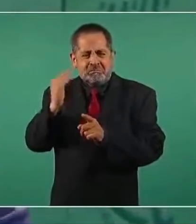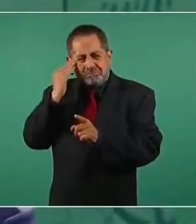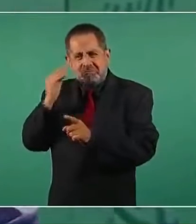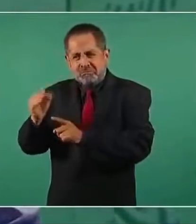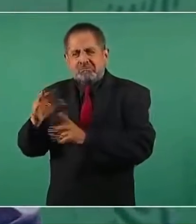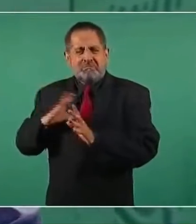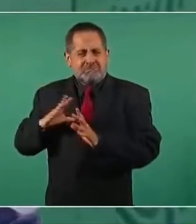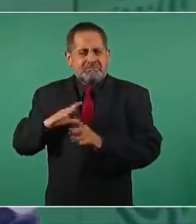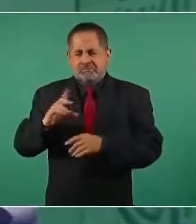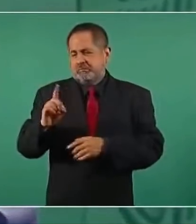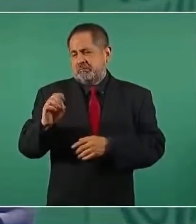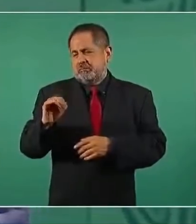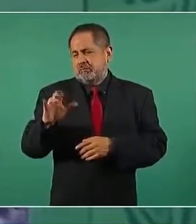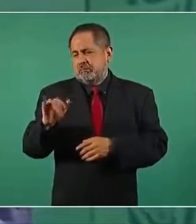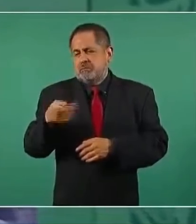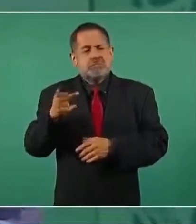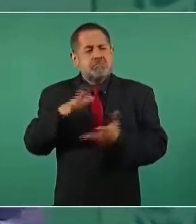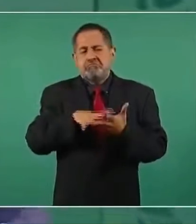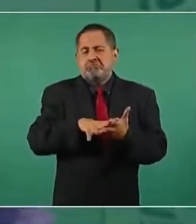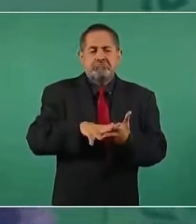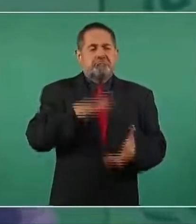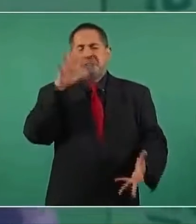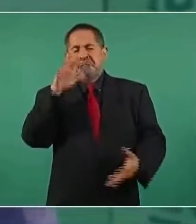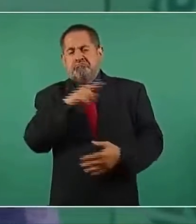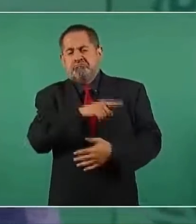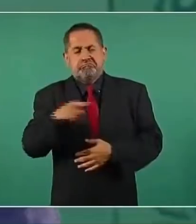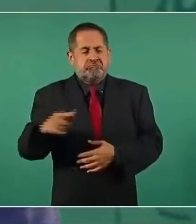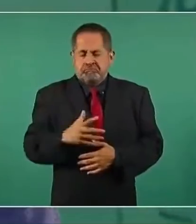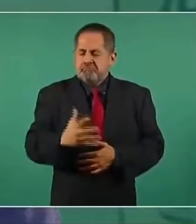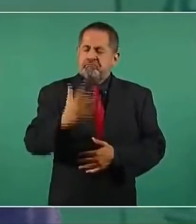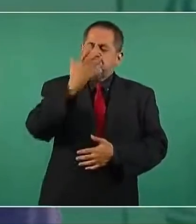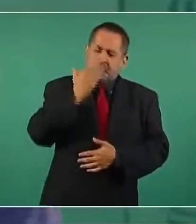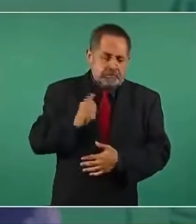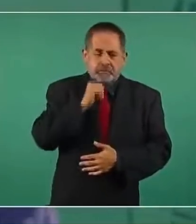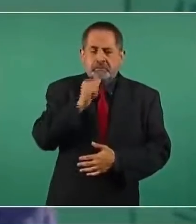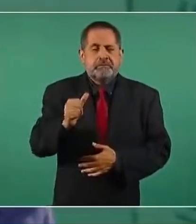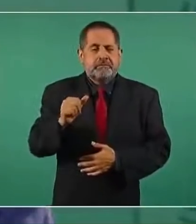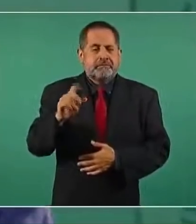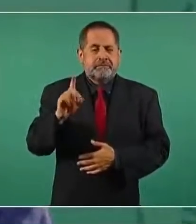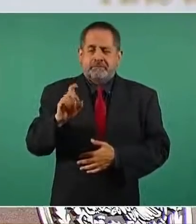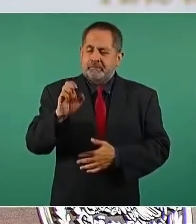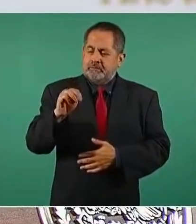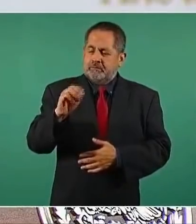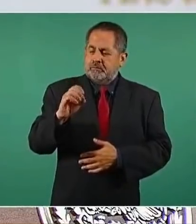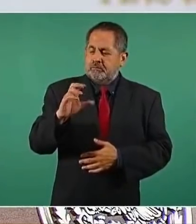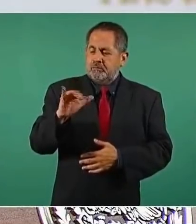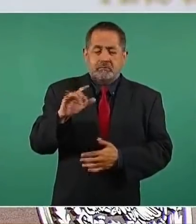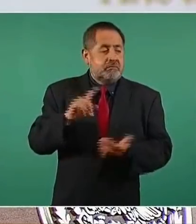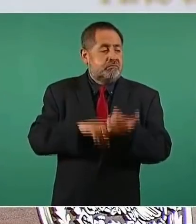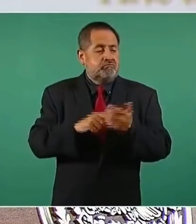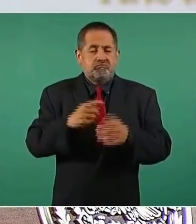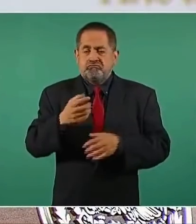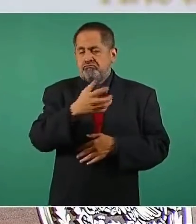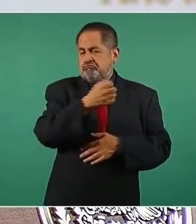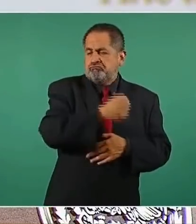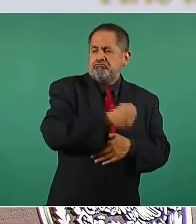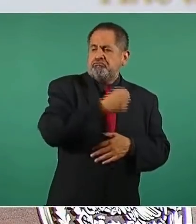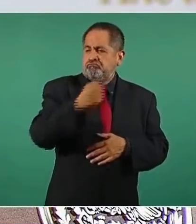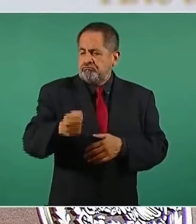pero por lo general lo que imperó por siglos fue la imposición.